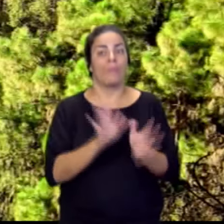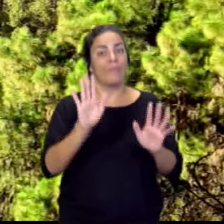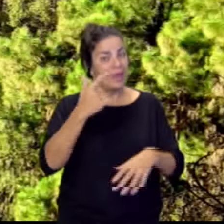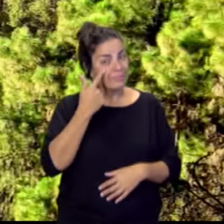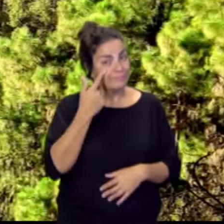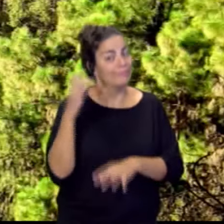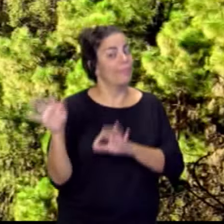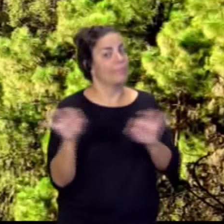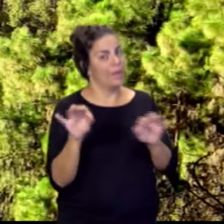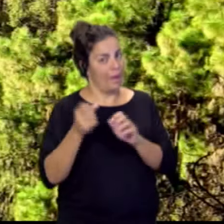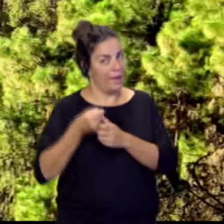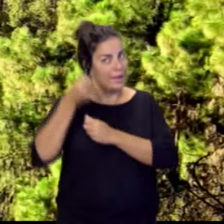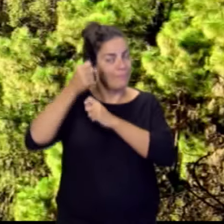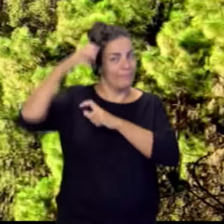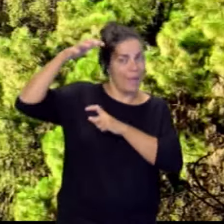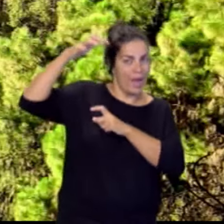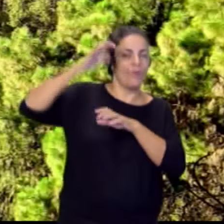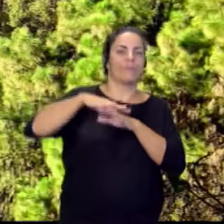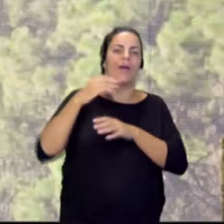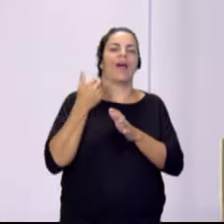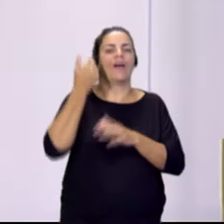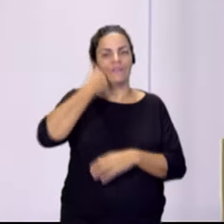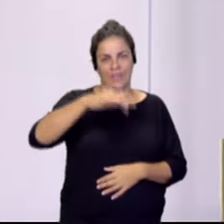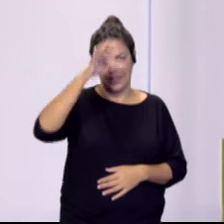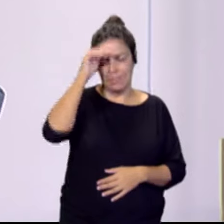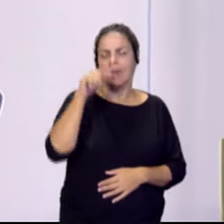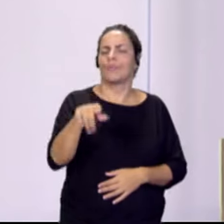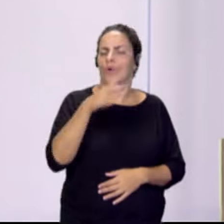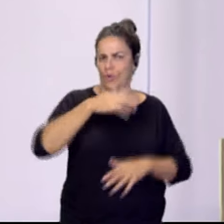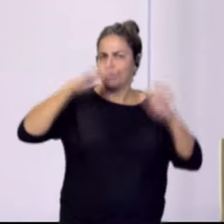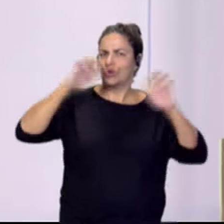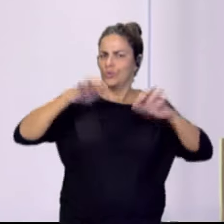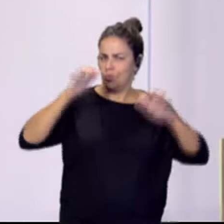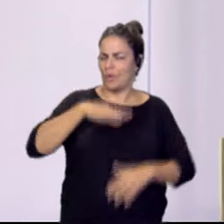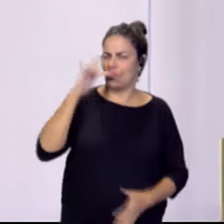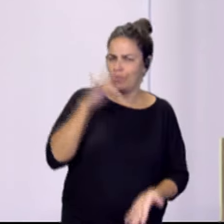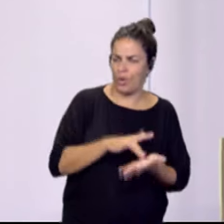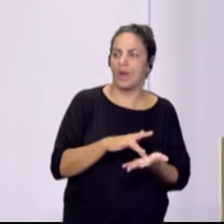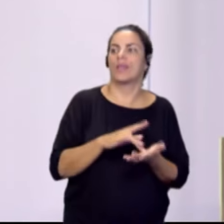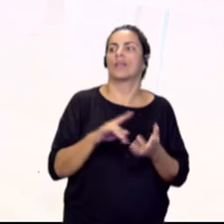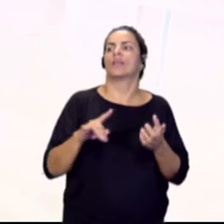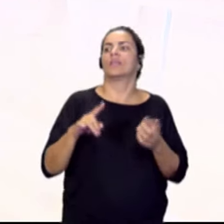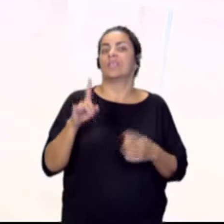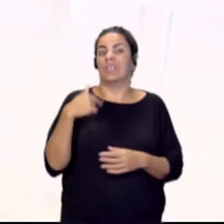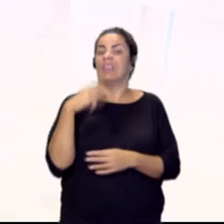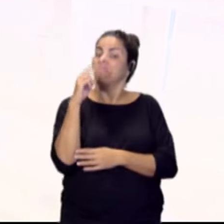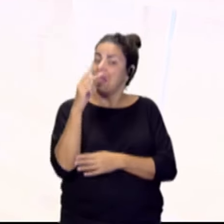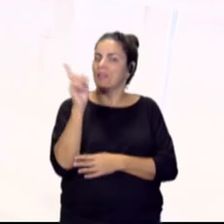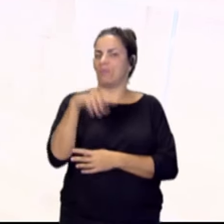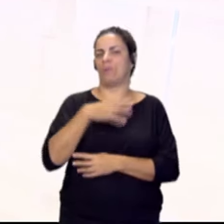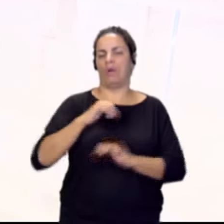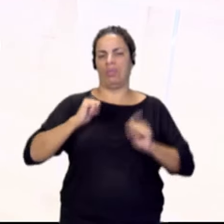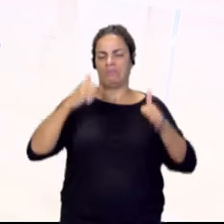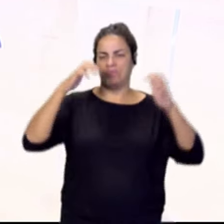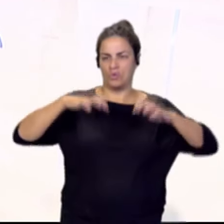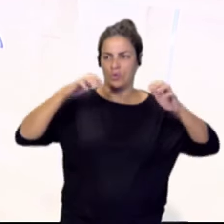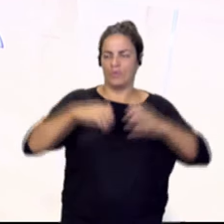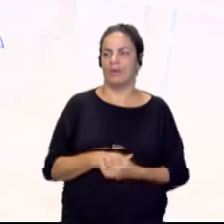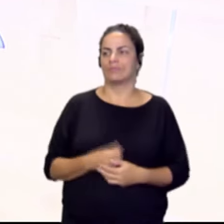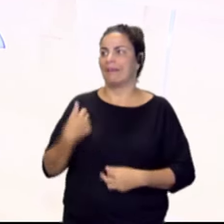el paraguas de cara al fin de semana, porque sí que esperamos lluvia y puede aparecer la lluvia también ya desde el viernes. Así sea,